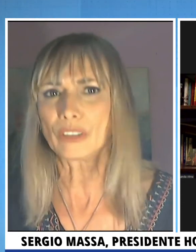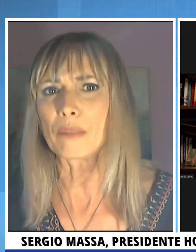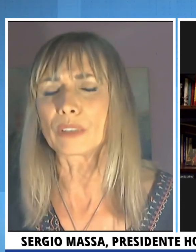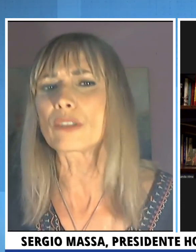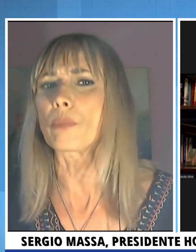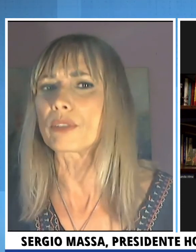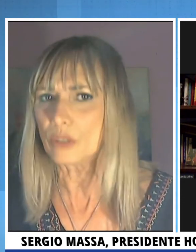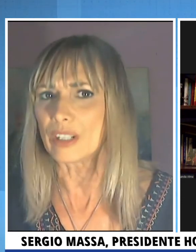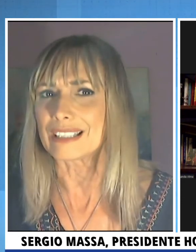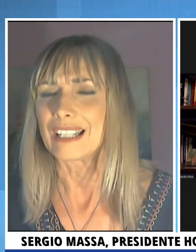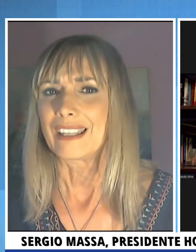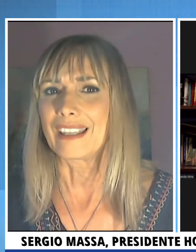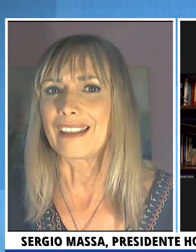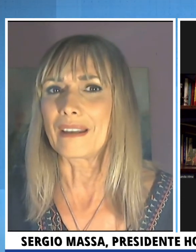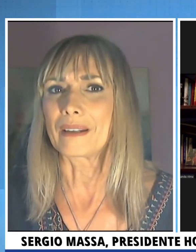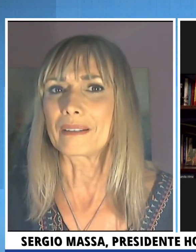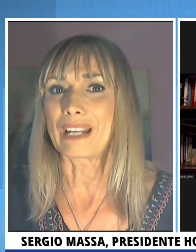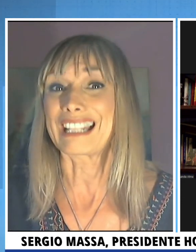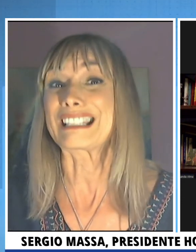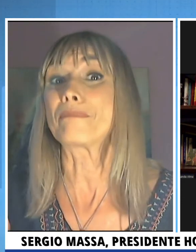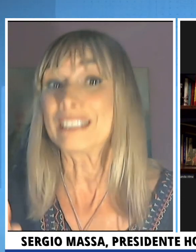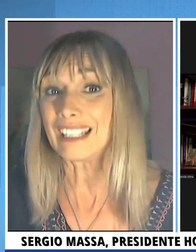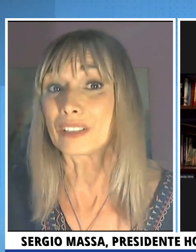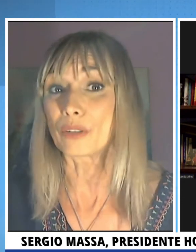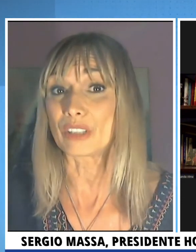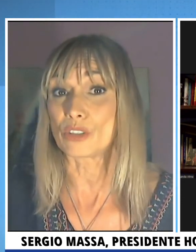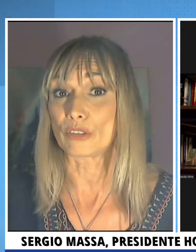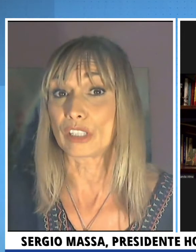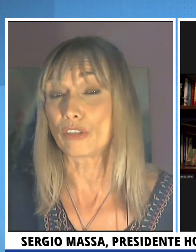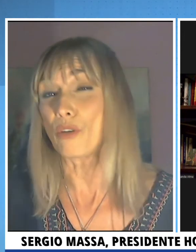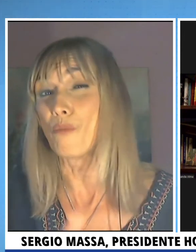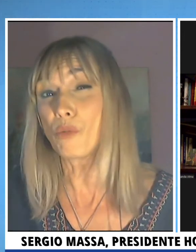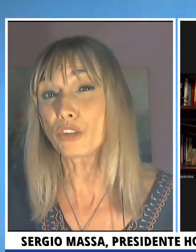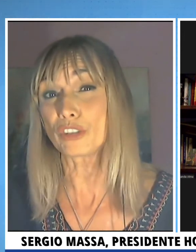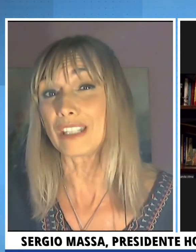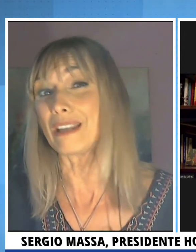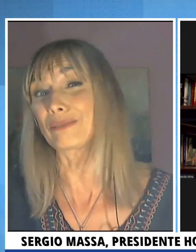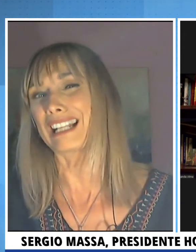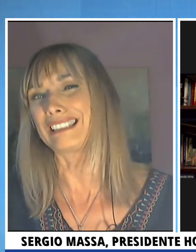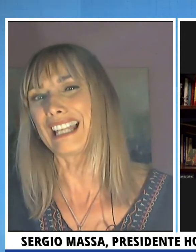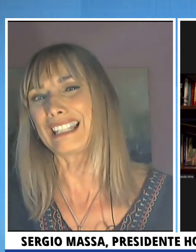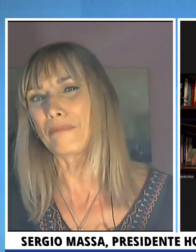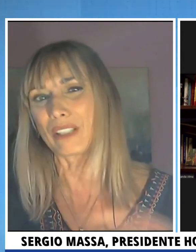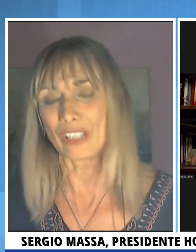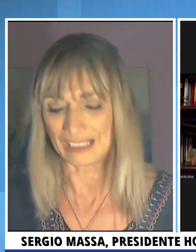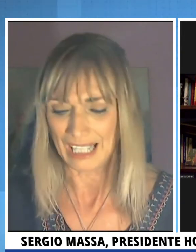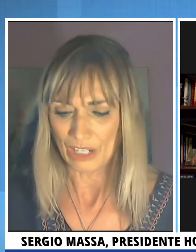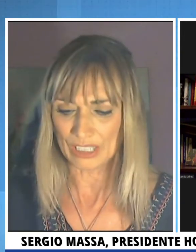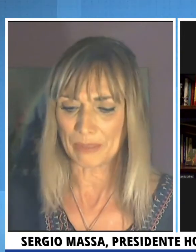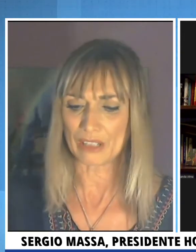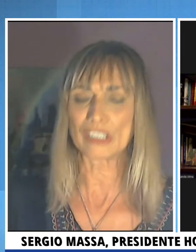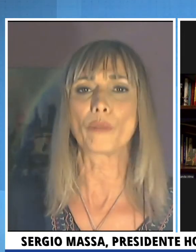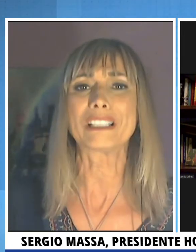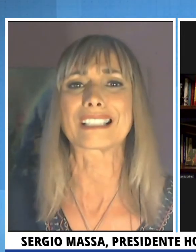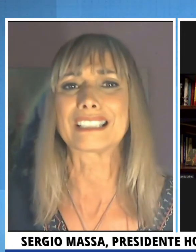de diputados opositores para que se investiguen estos hechos, que son muchos y es una cantidad impresionante lo que se ha